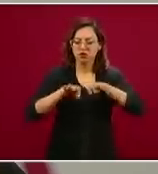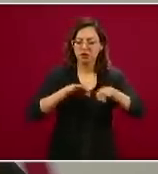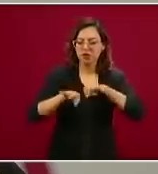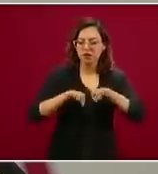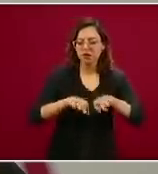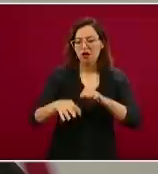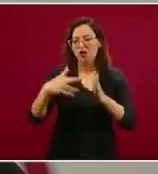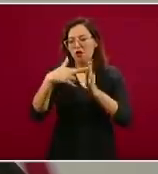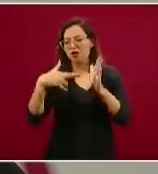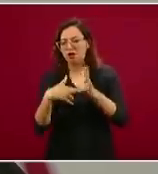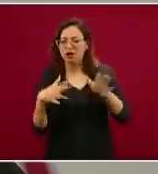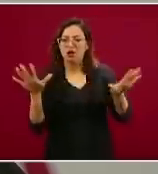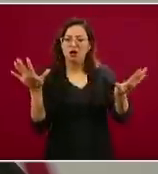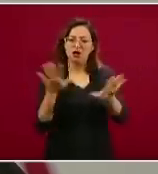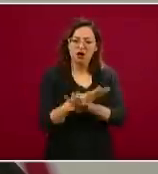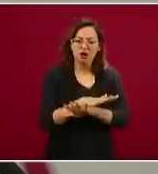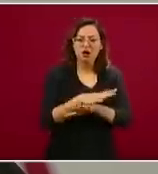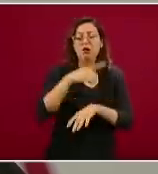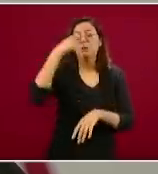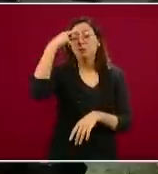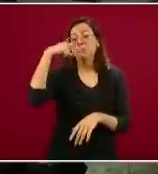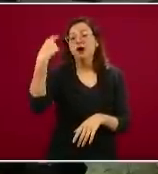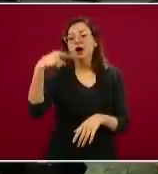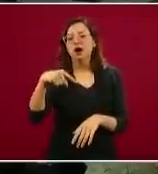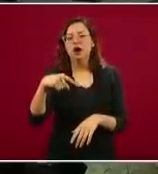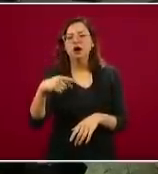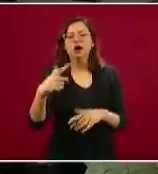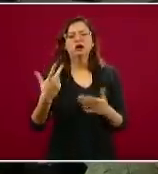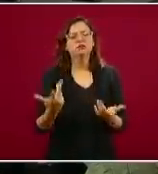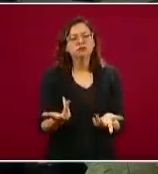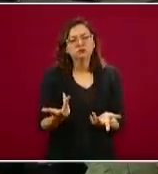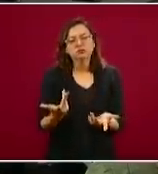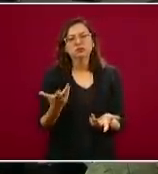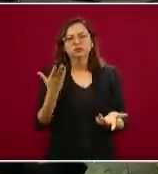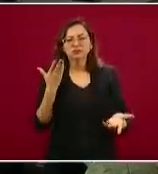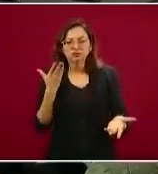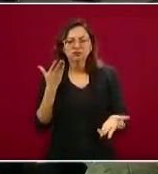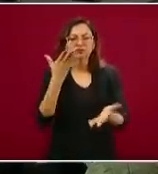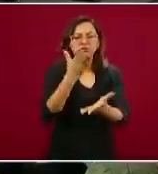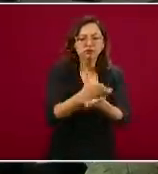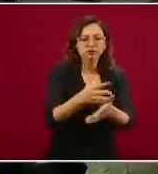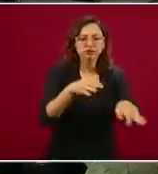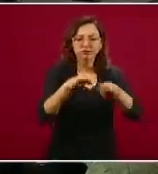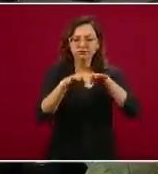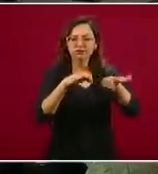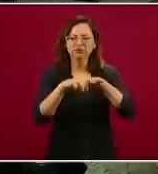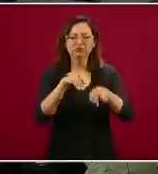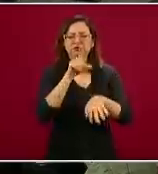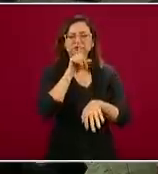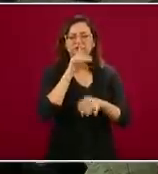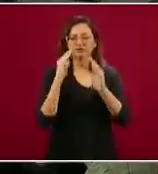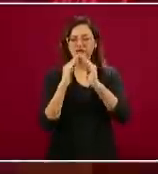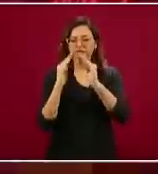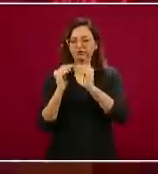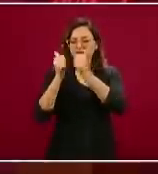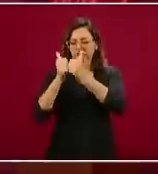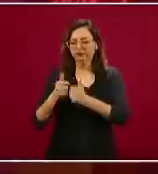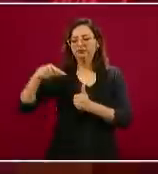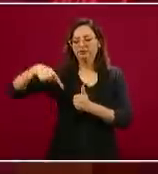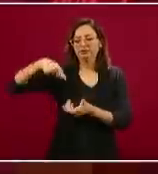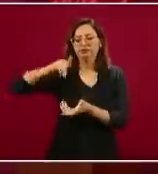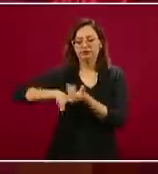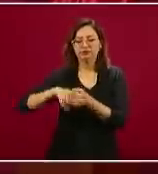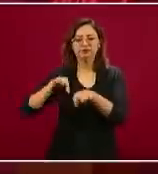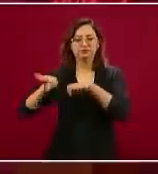regulaciones laborales que permitan facilitar que no existan concentraciones masivas en la medida en que en los